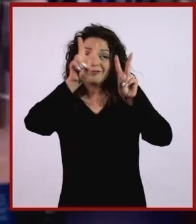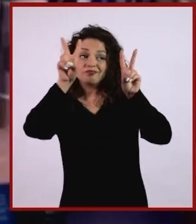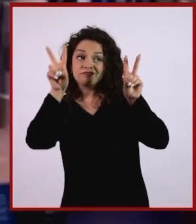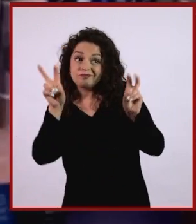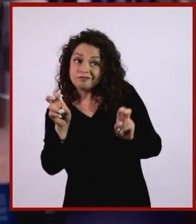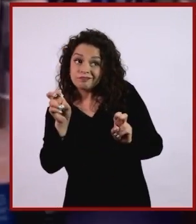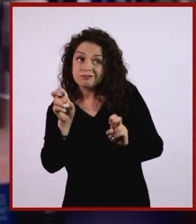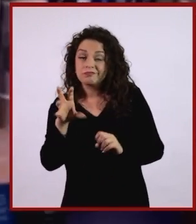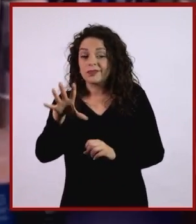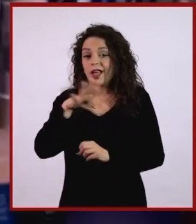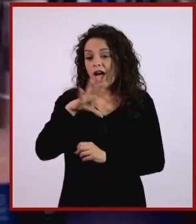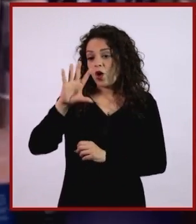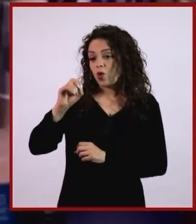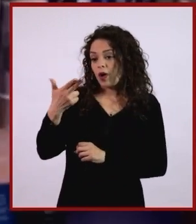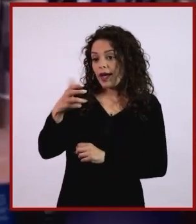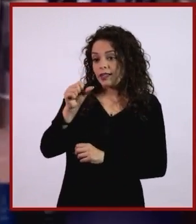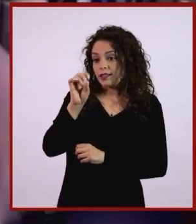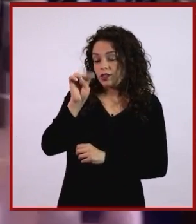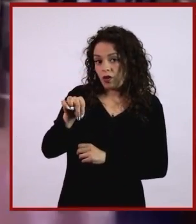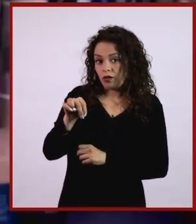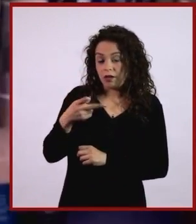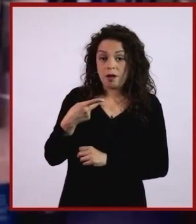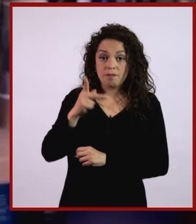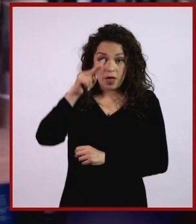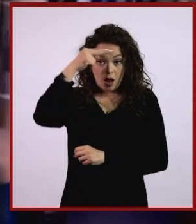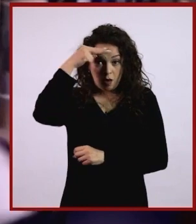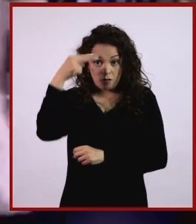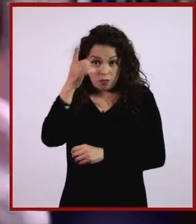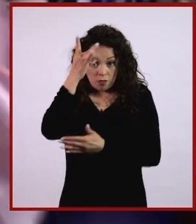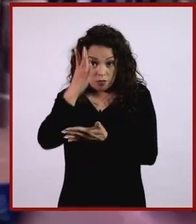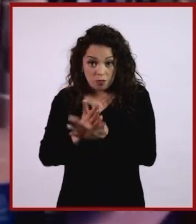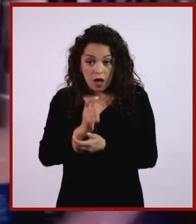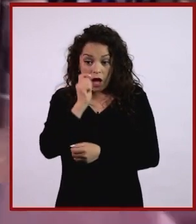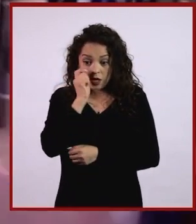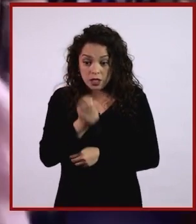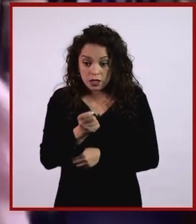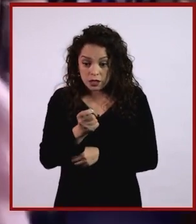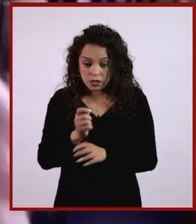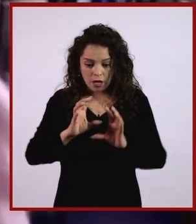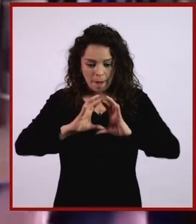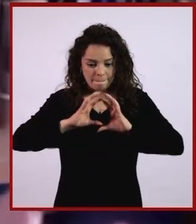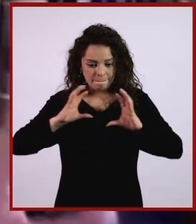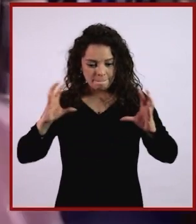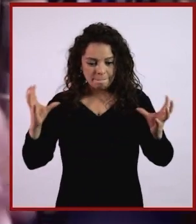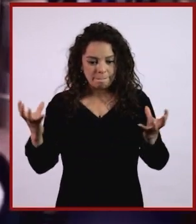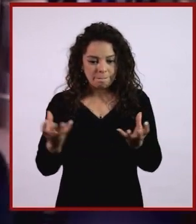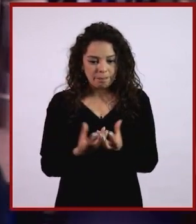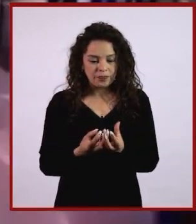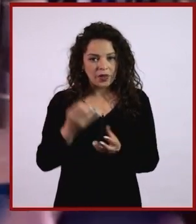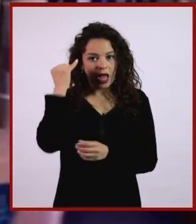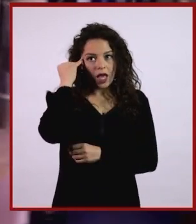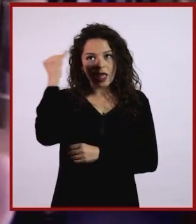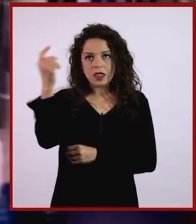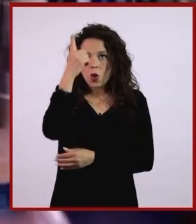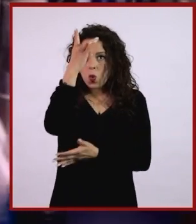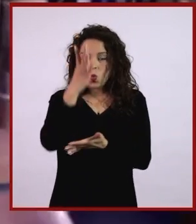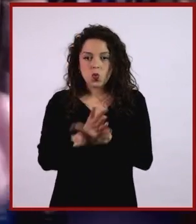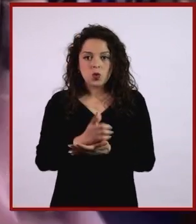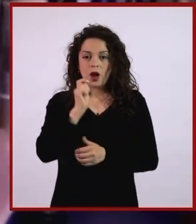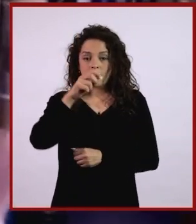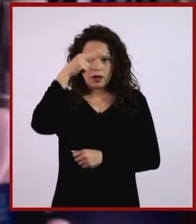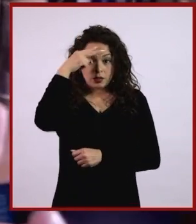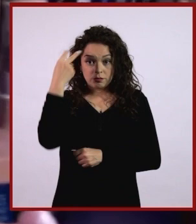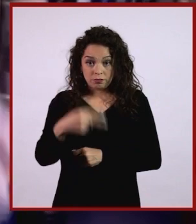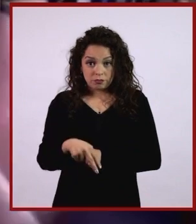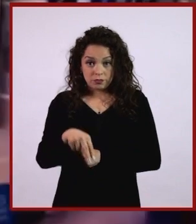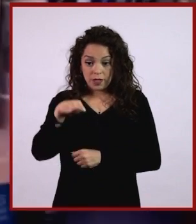cohesión. Pero el hecho es que en la práctica, al definir a los mexicanos como un solo, como a partir de una sola idea de lo que